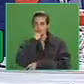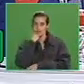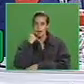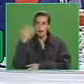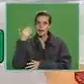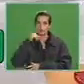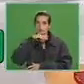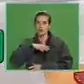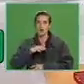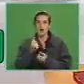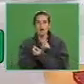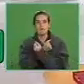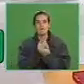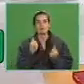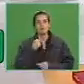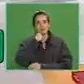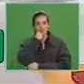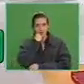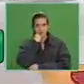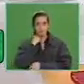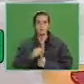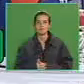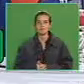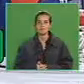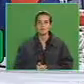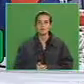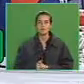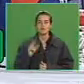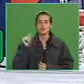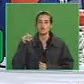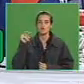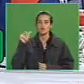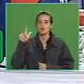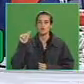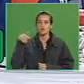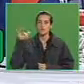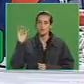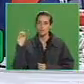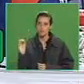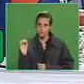época, porque ella ama a Miranda. El compañero